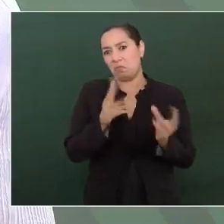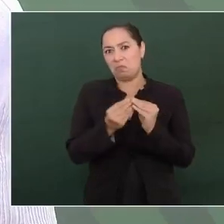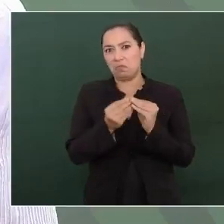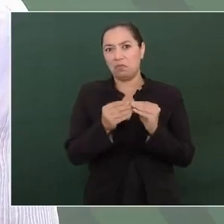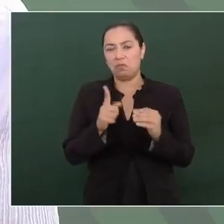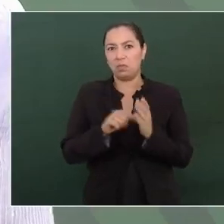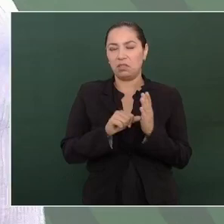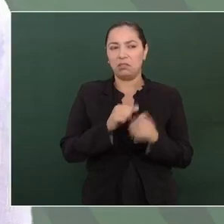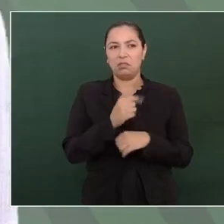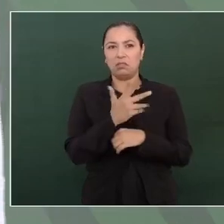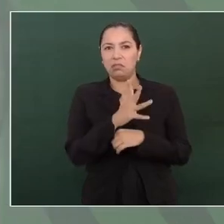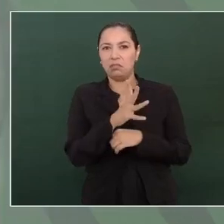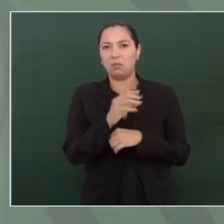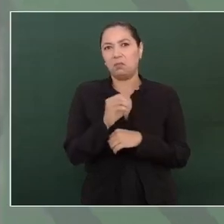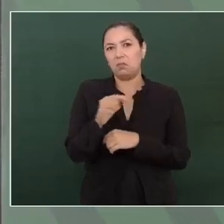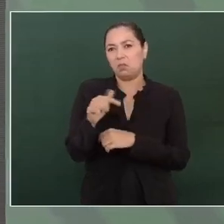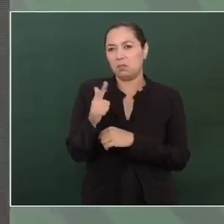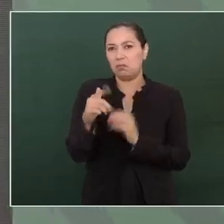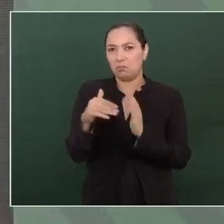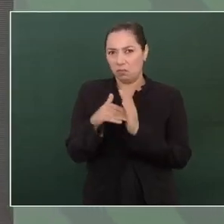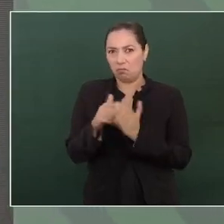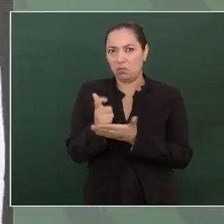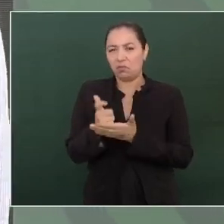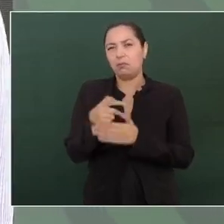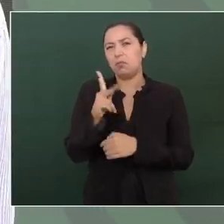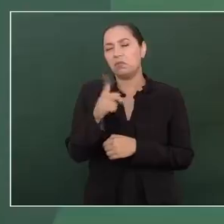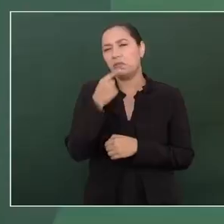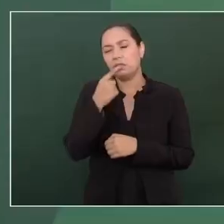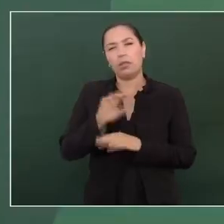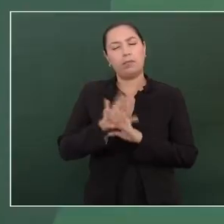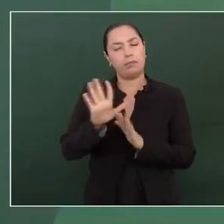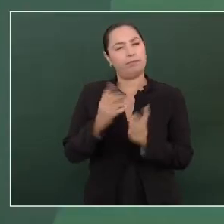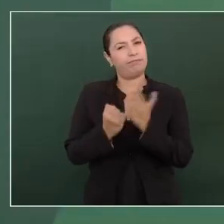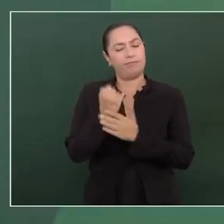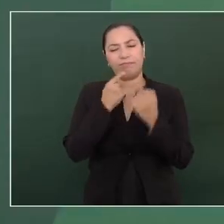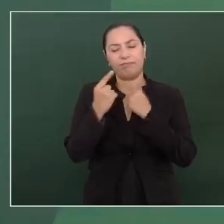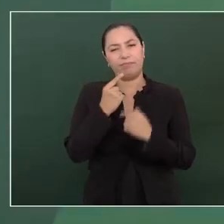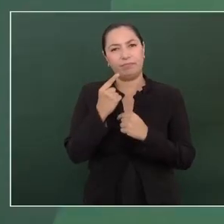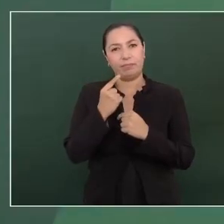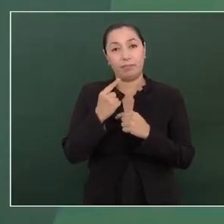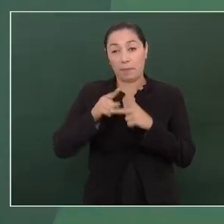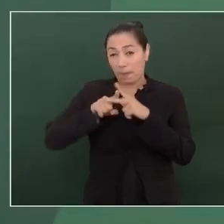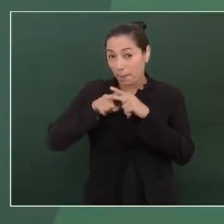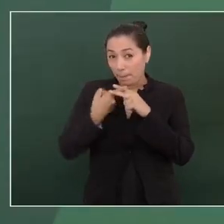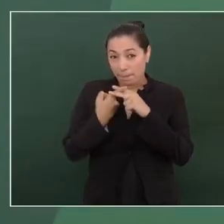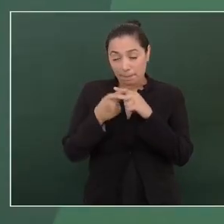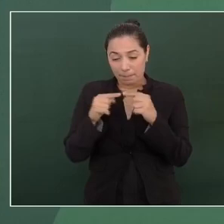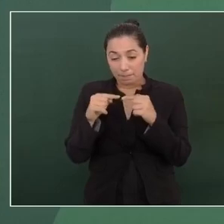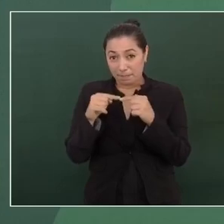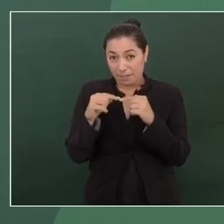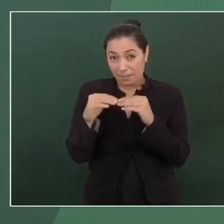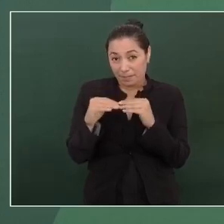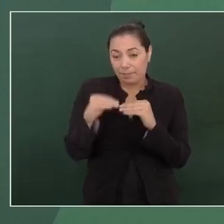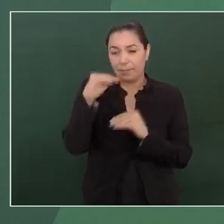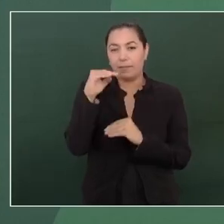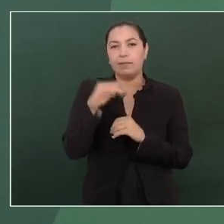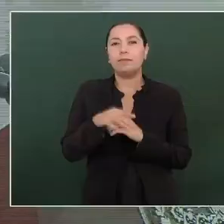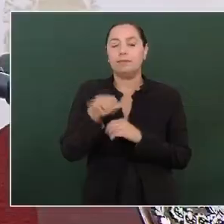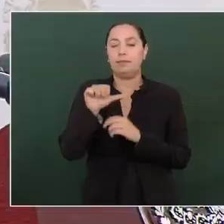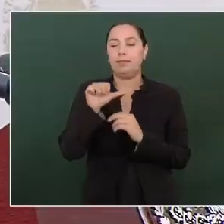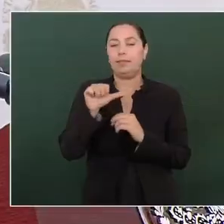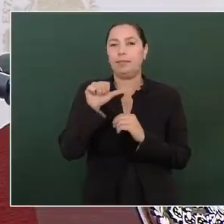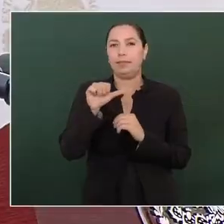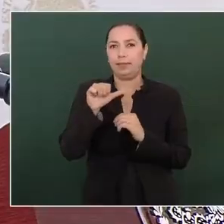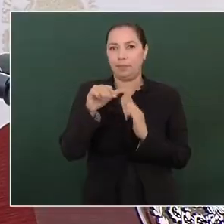Tomamos la decisión que el mínimo para los maestros en el país va a ser 16 mil